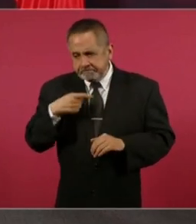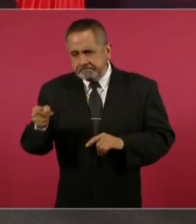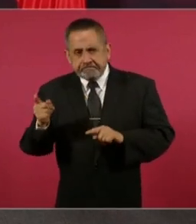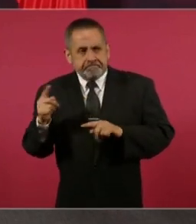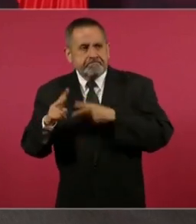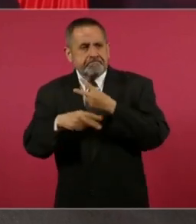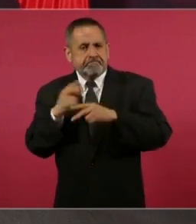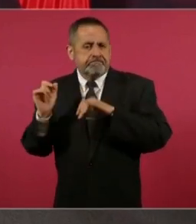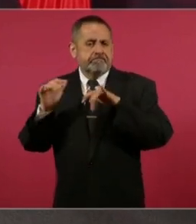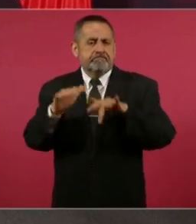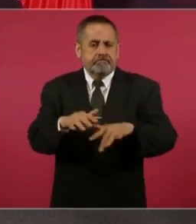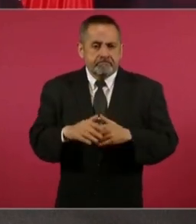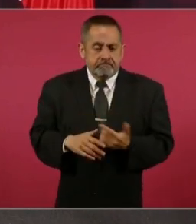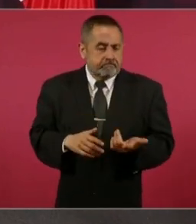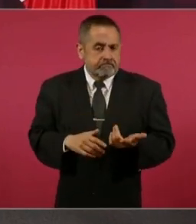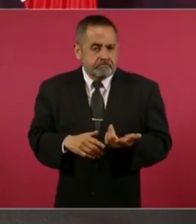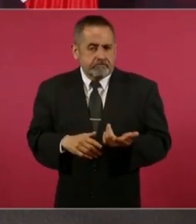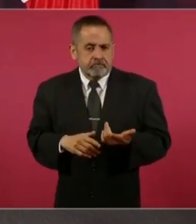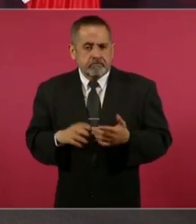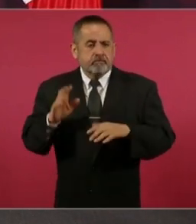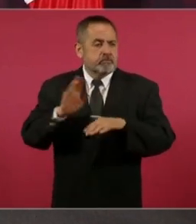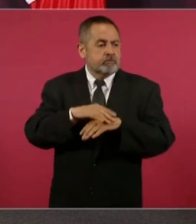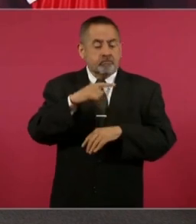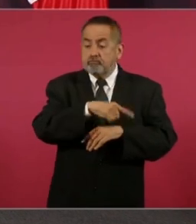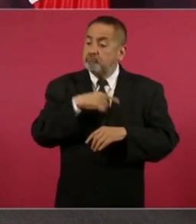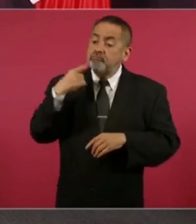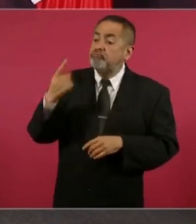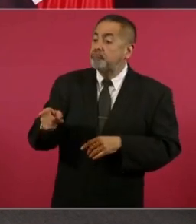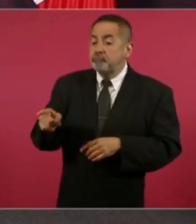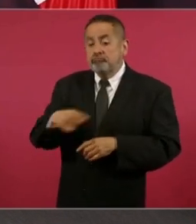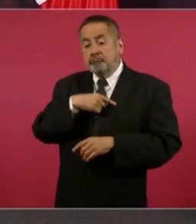asistir porque van a tomar un